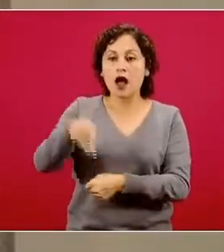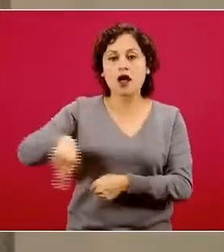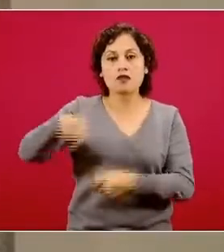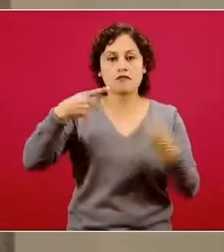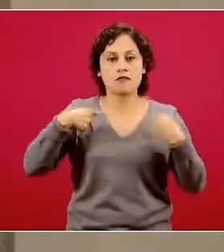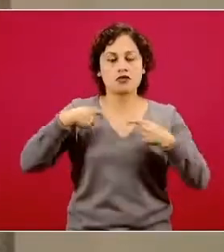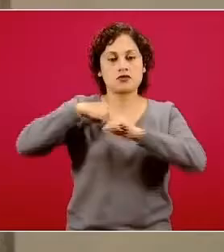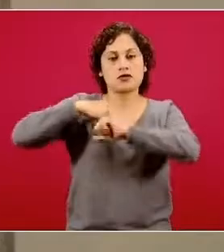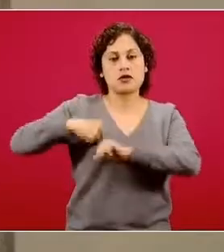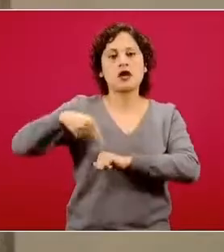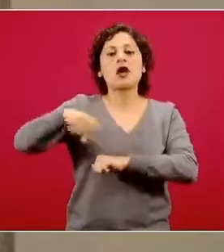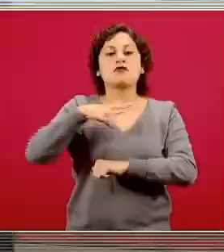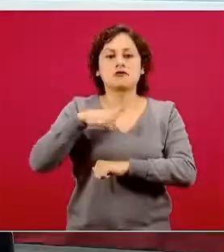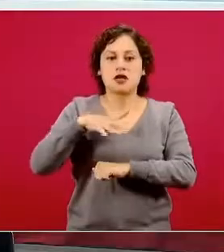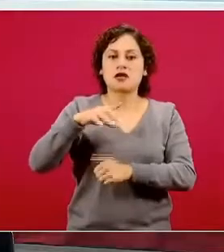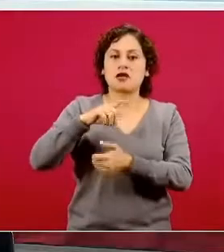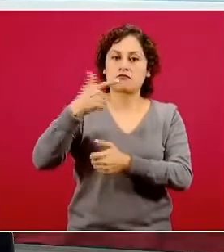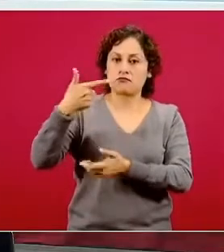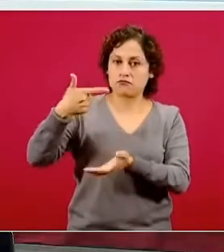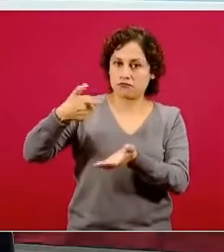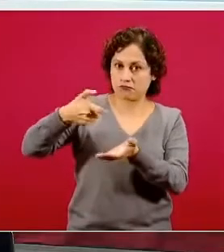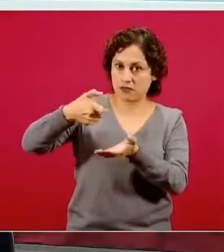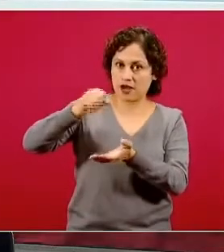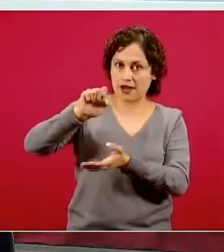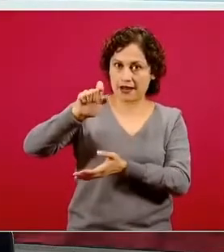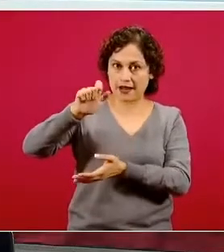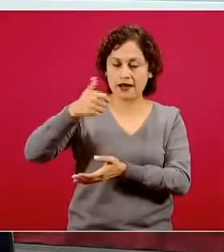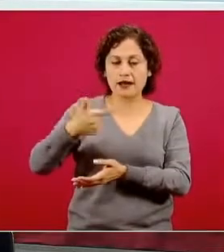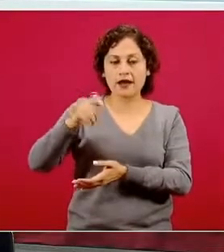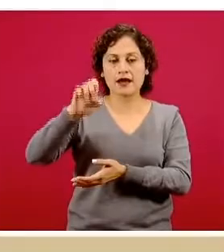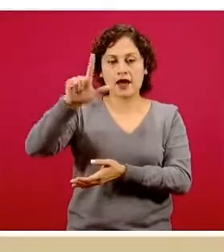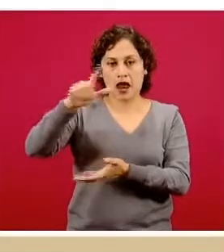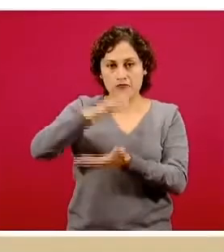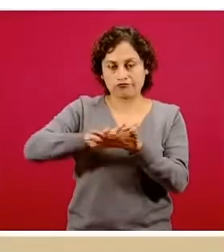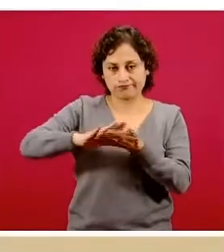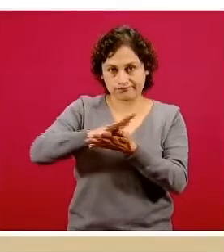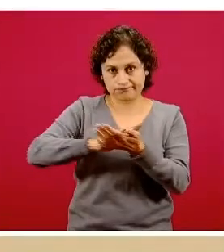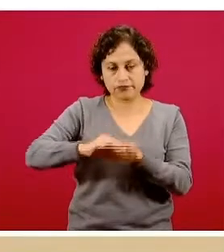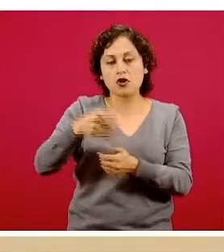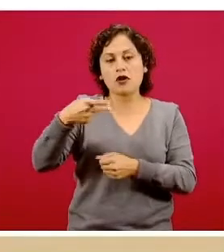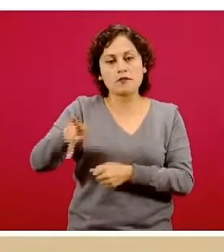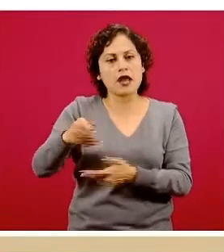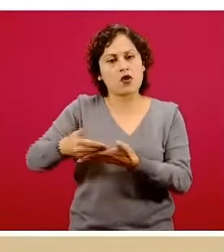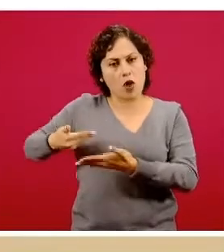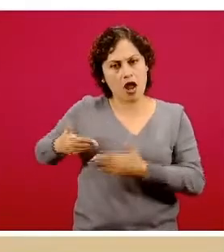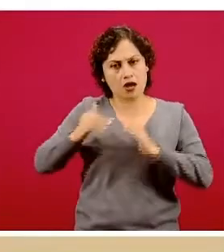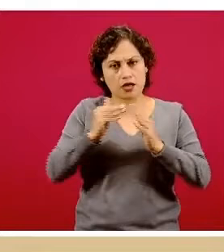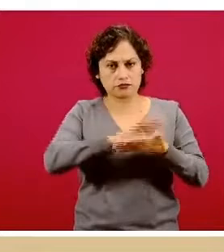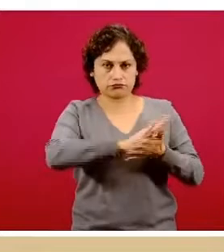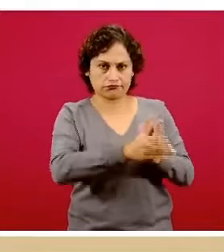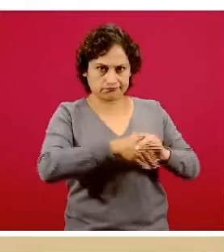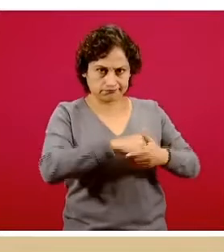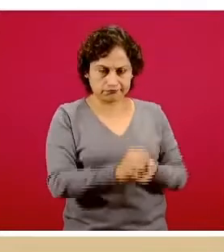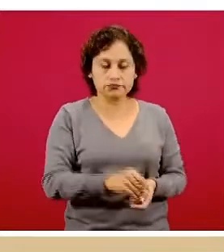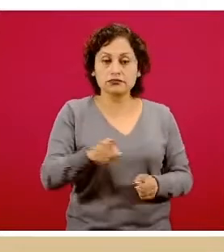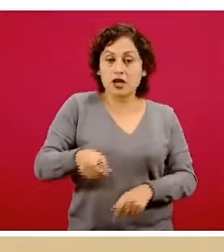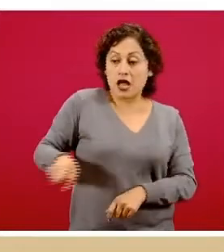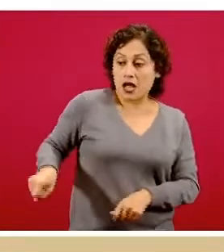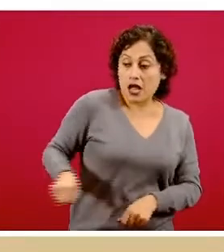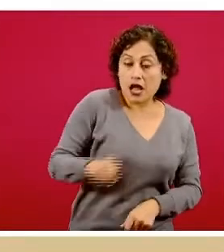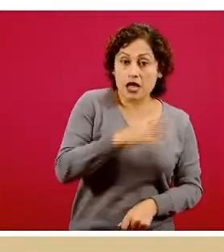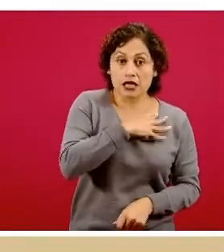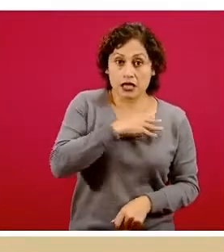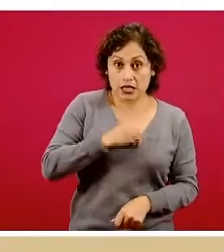gel antibacterial, pero de cualquier forma hay que llevar nosotros nuestras manos limpias. No hay que llevar a nuestros hijos o hijas a votar